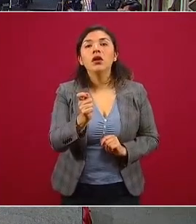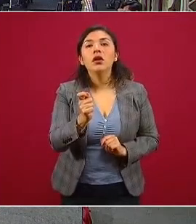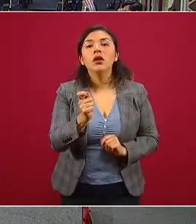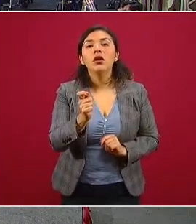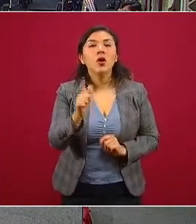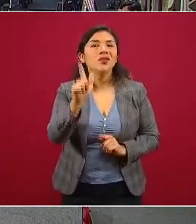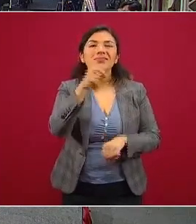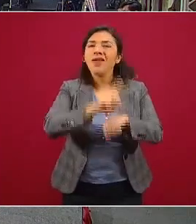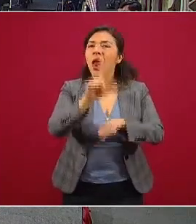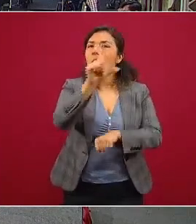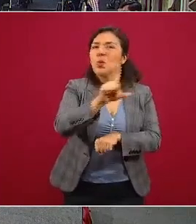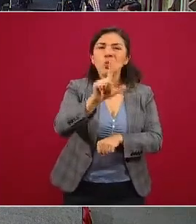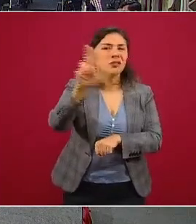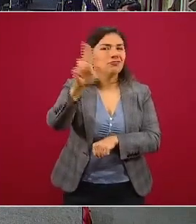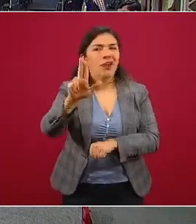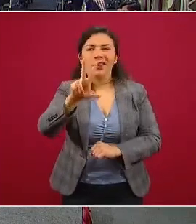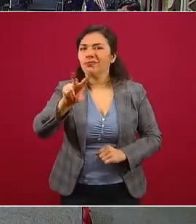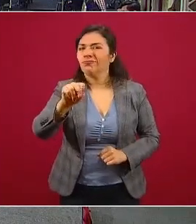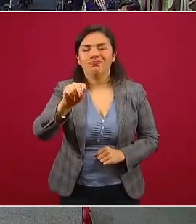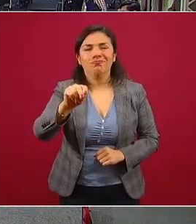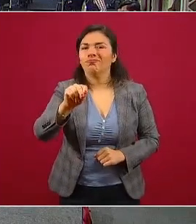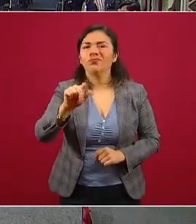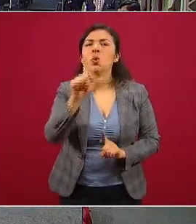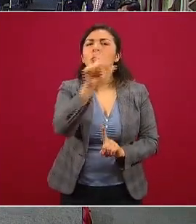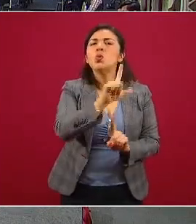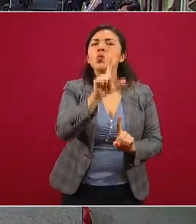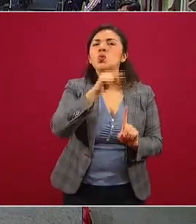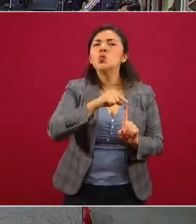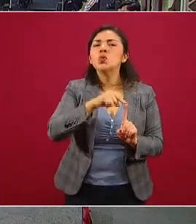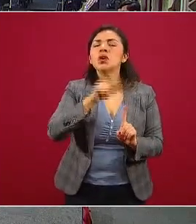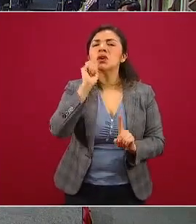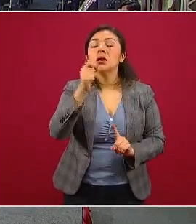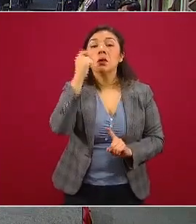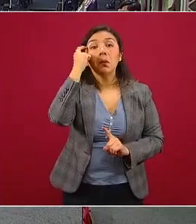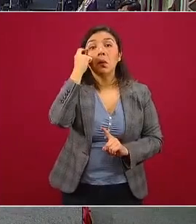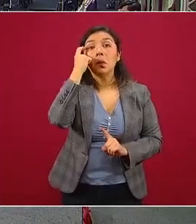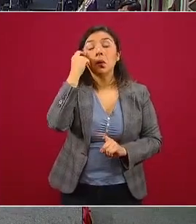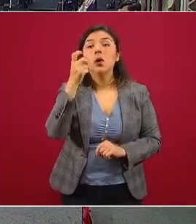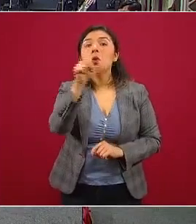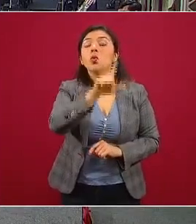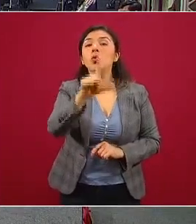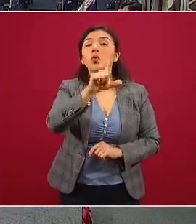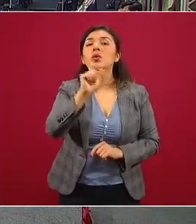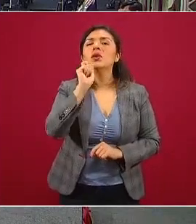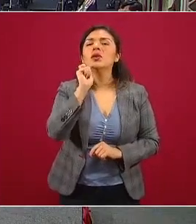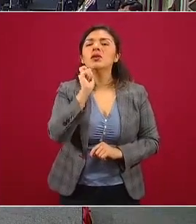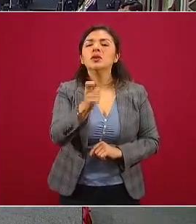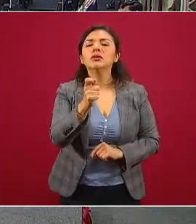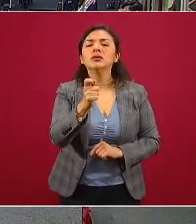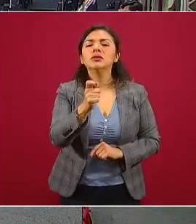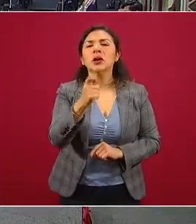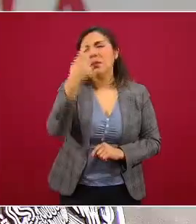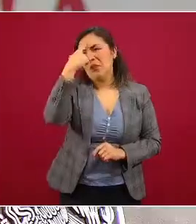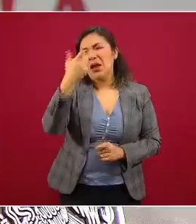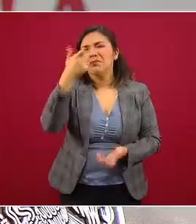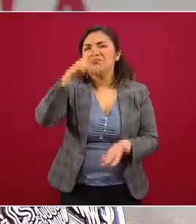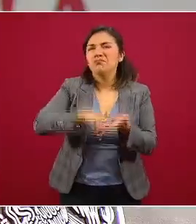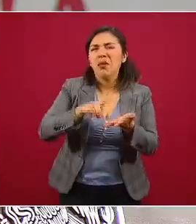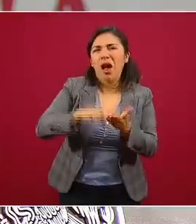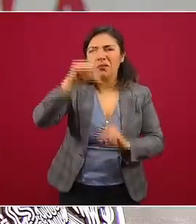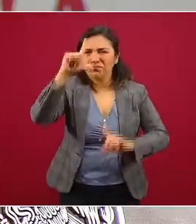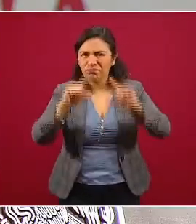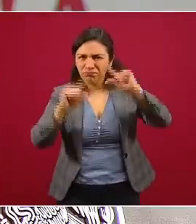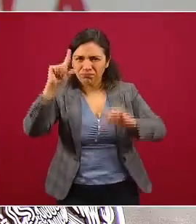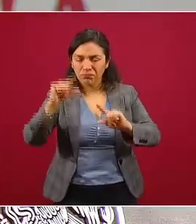ni lunes ni martes, porque el lunes es lo de los precios y